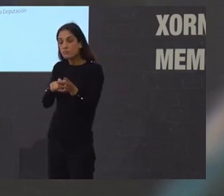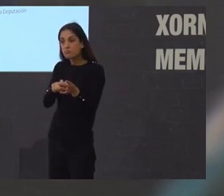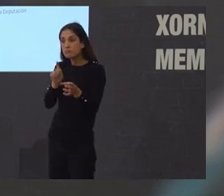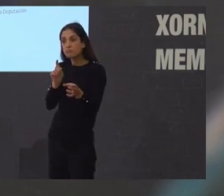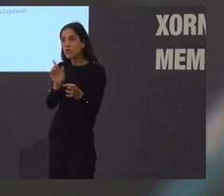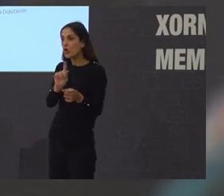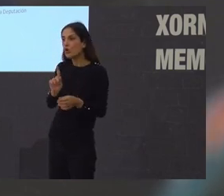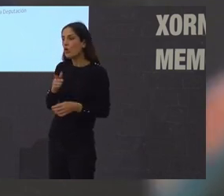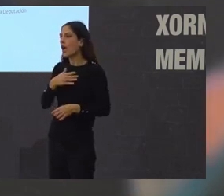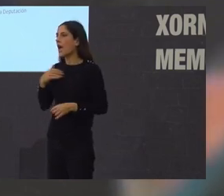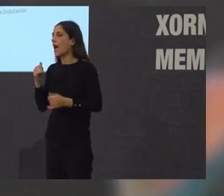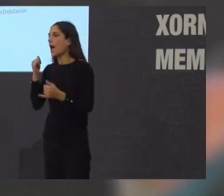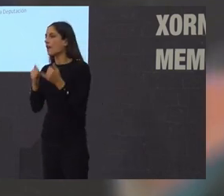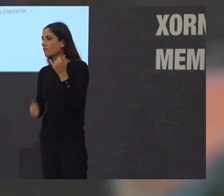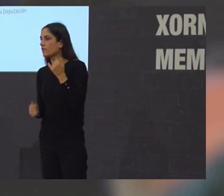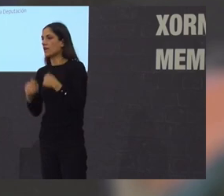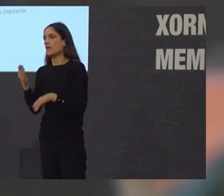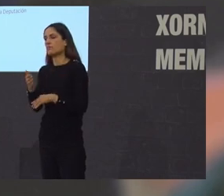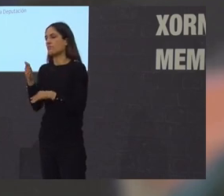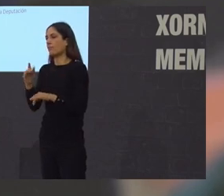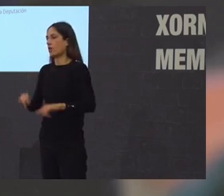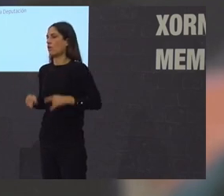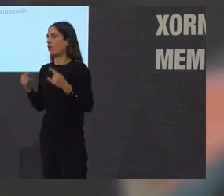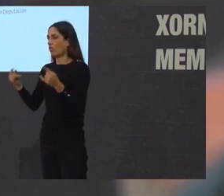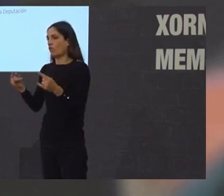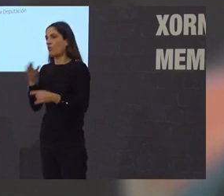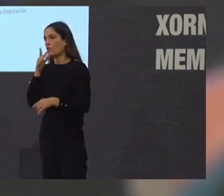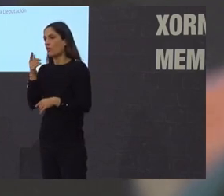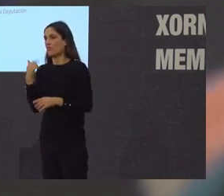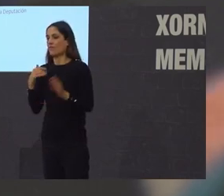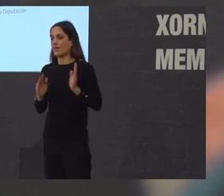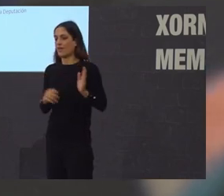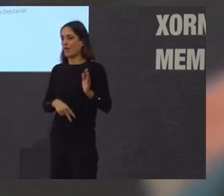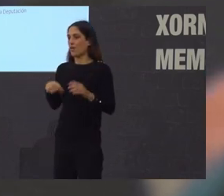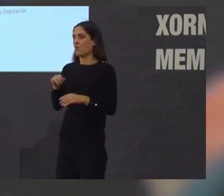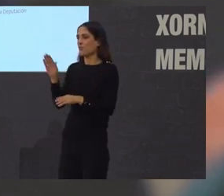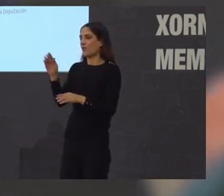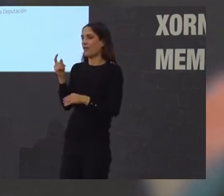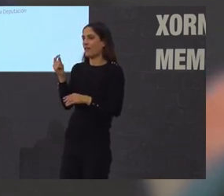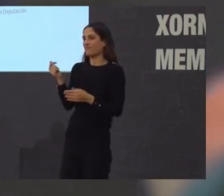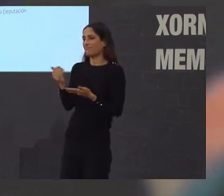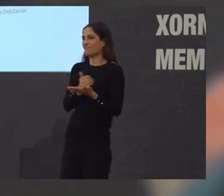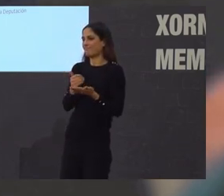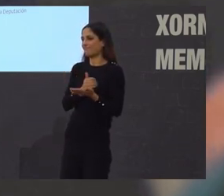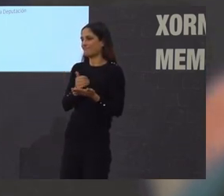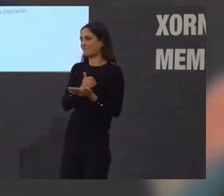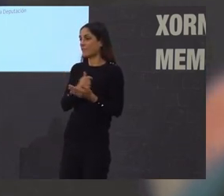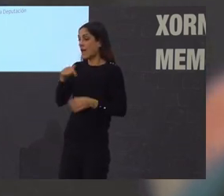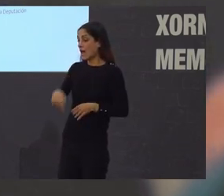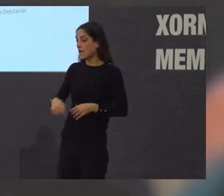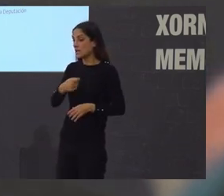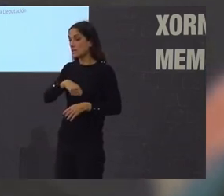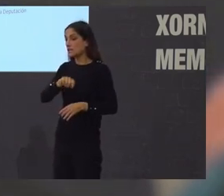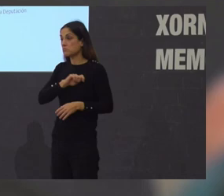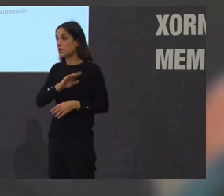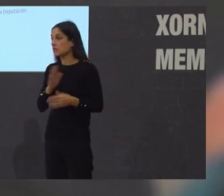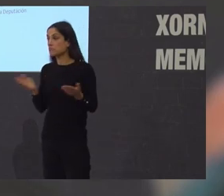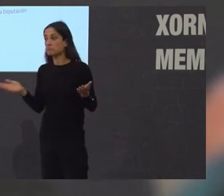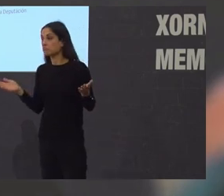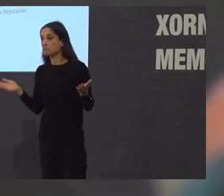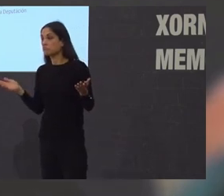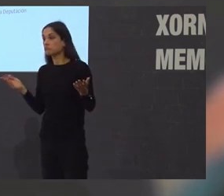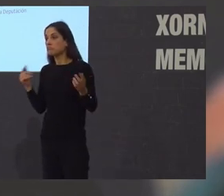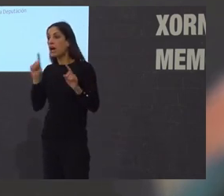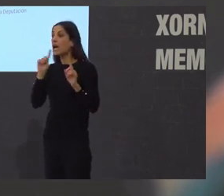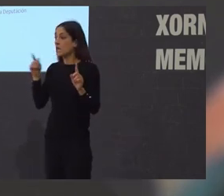y no intentar revertir el daño de haberse lucrado con las víctimas del nazismo. España, aquí no hay ninguna, vamos, en España se ríen